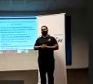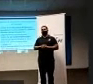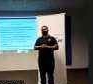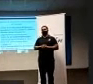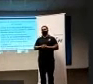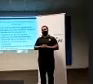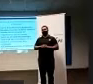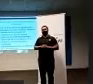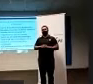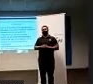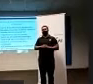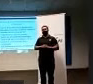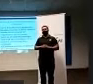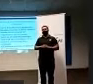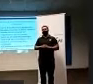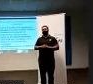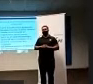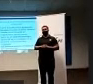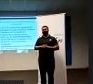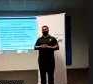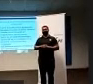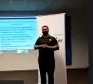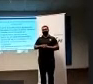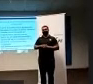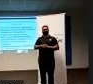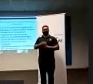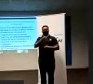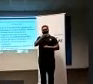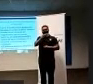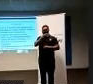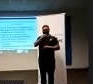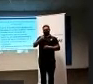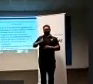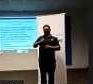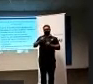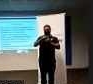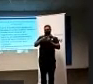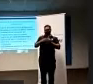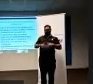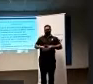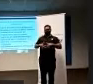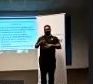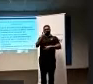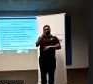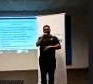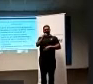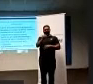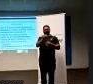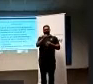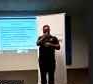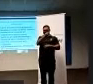A partir de las 20 semanas de gestación, teniendo en cuenta la evidencia científica limitada, previa valoración del riesgo-beneficio para el